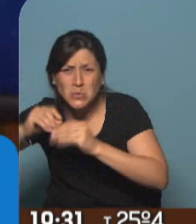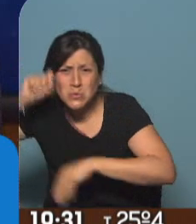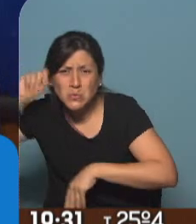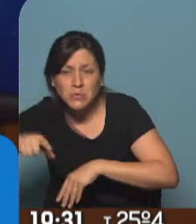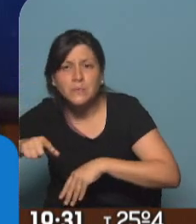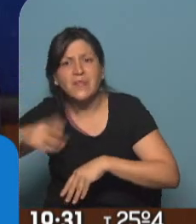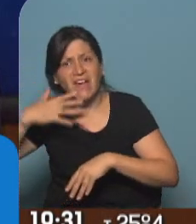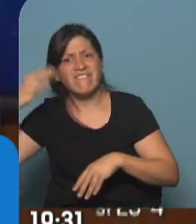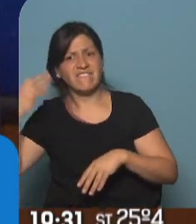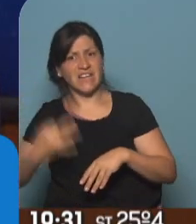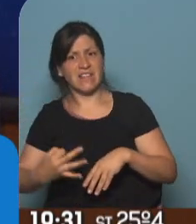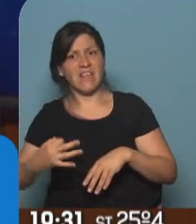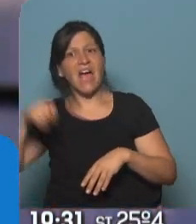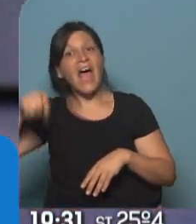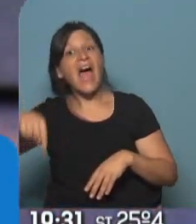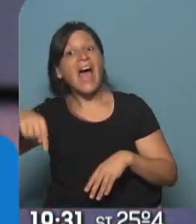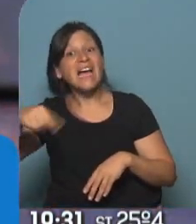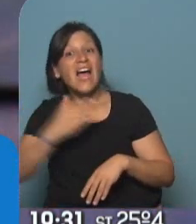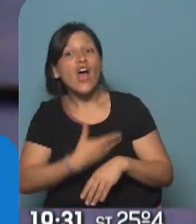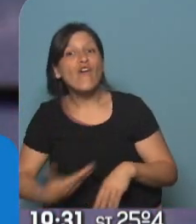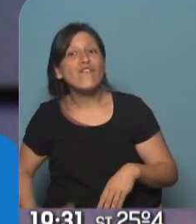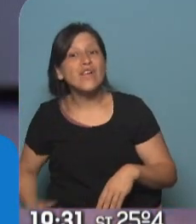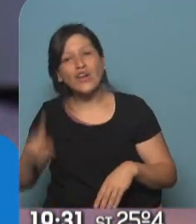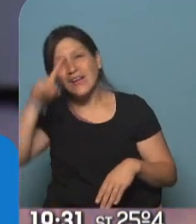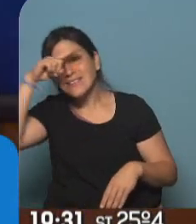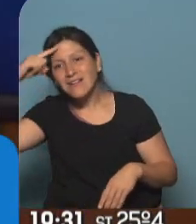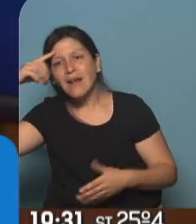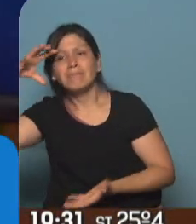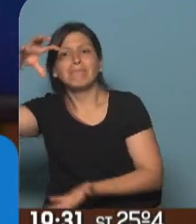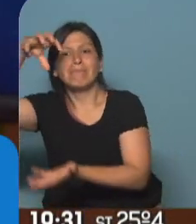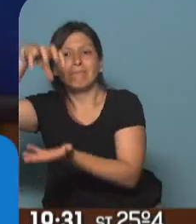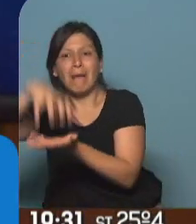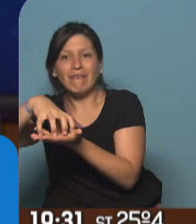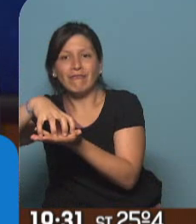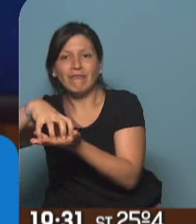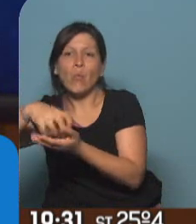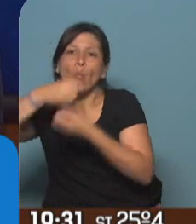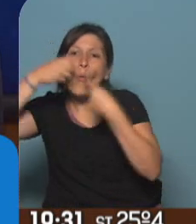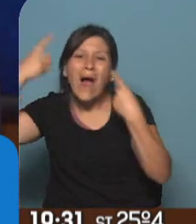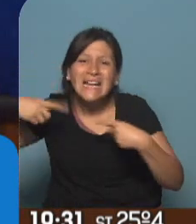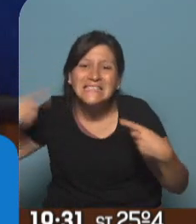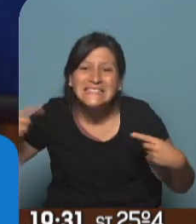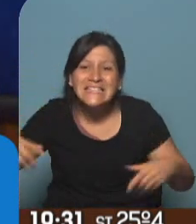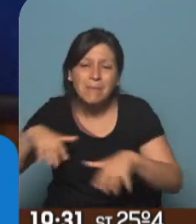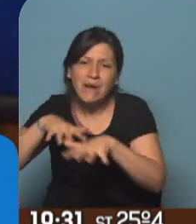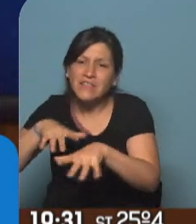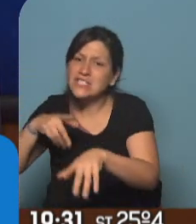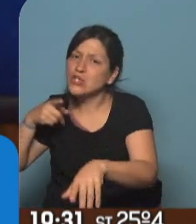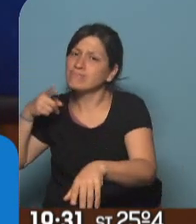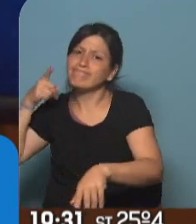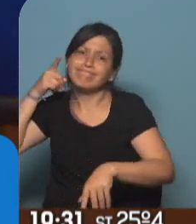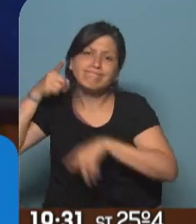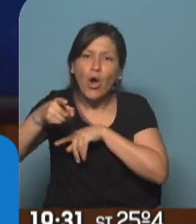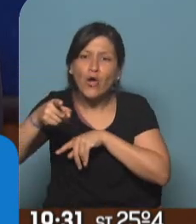sino que como acá reside el gobierno nacional también cualquier manifestación que se quiere hacer en contra del gobierno nacional o de una